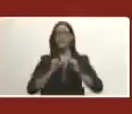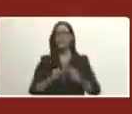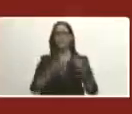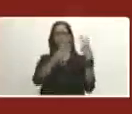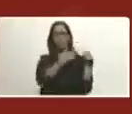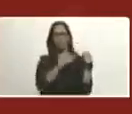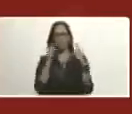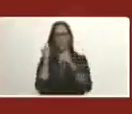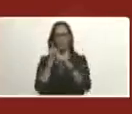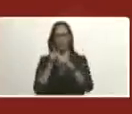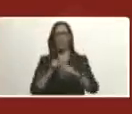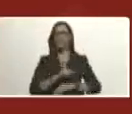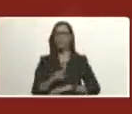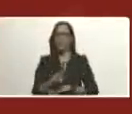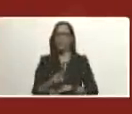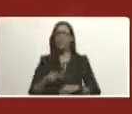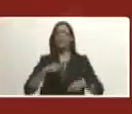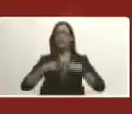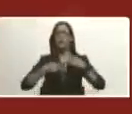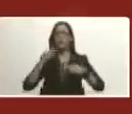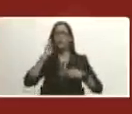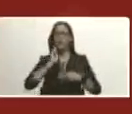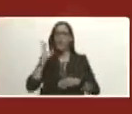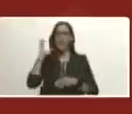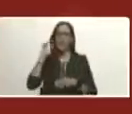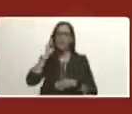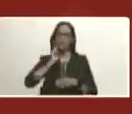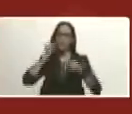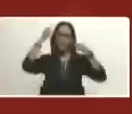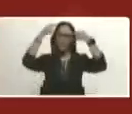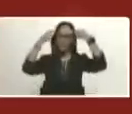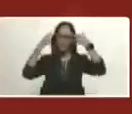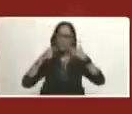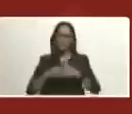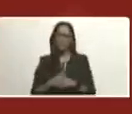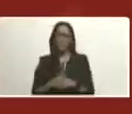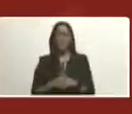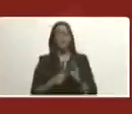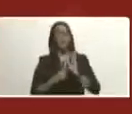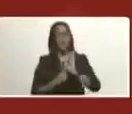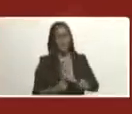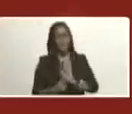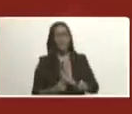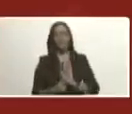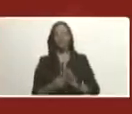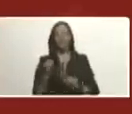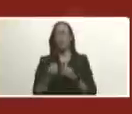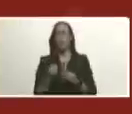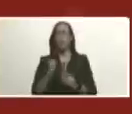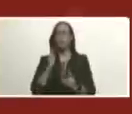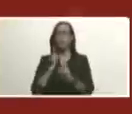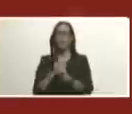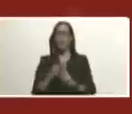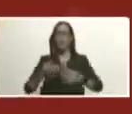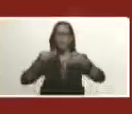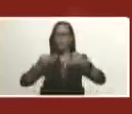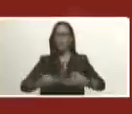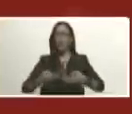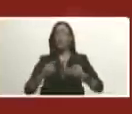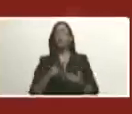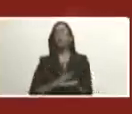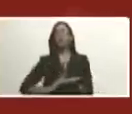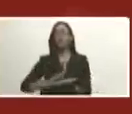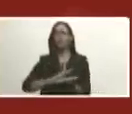demande la revolución bolivariana en la patria de Bolívar y Chávez, representando como su origen lo determinó, una solución